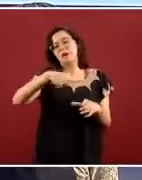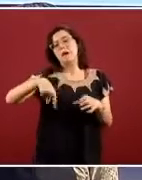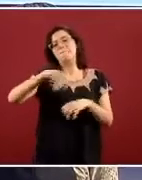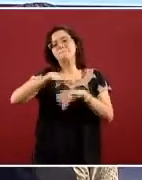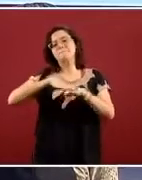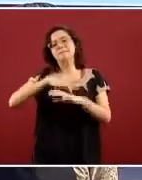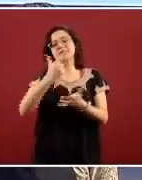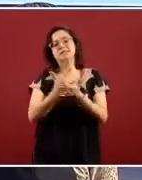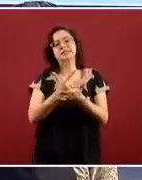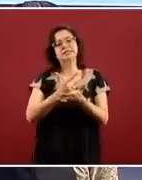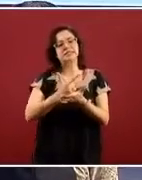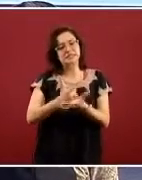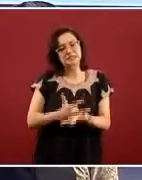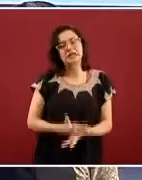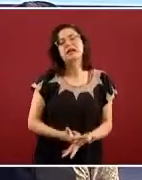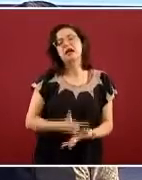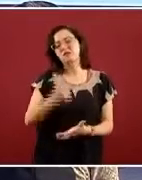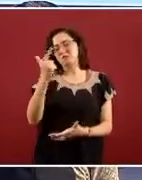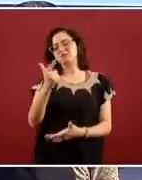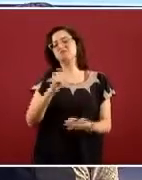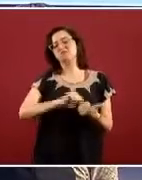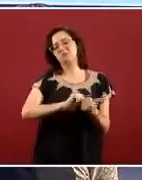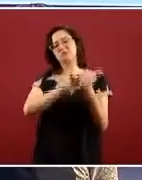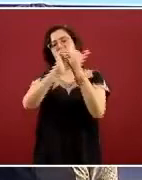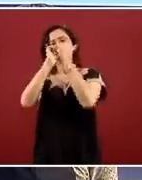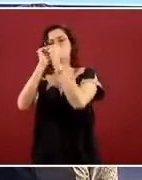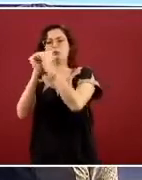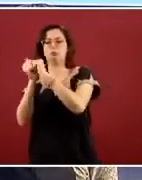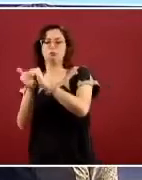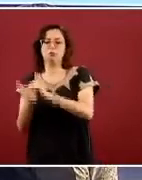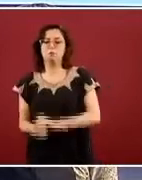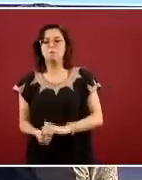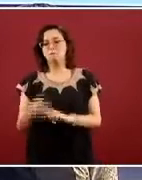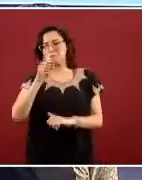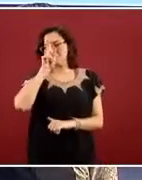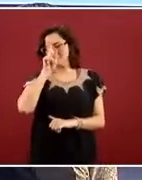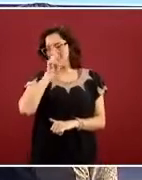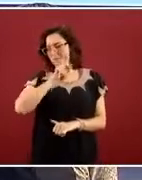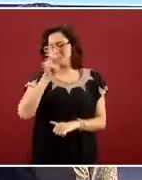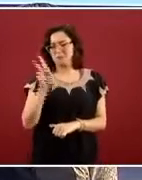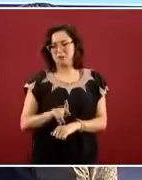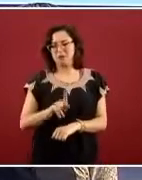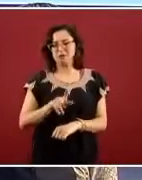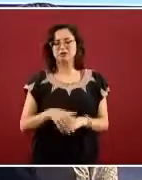también comorbilidades y factores de riesgo asociados a la